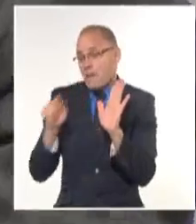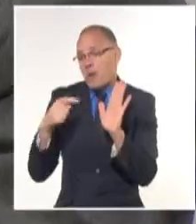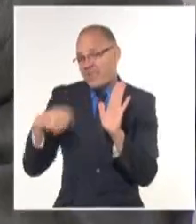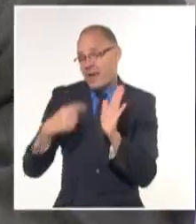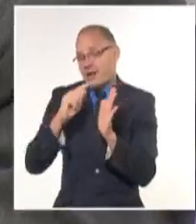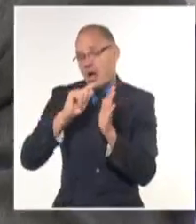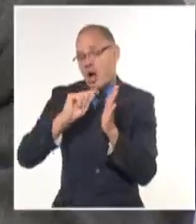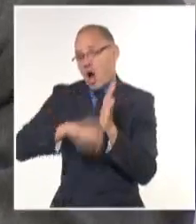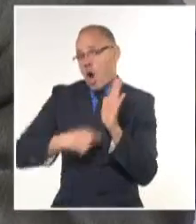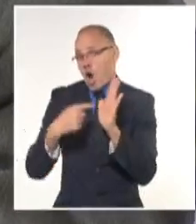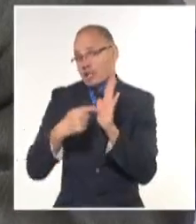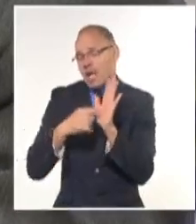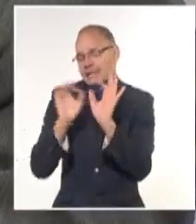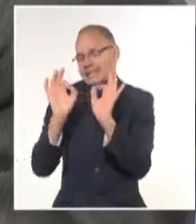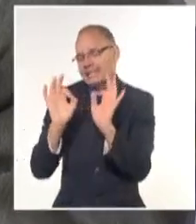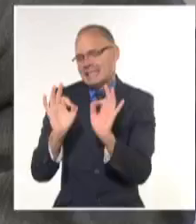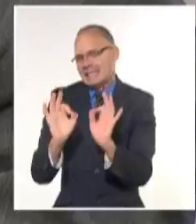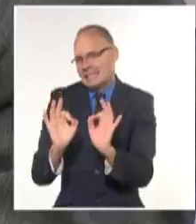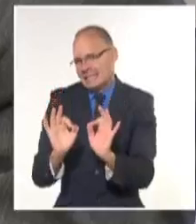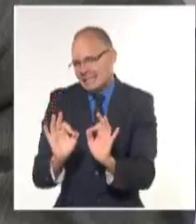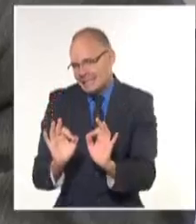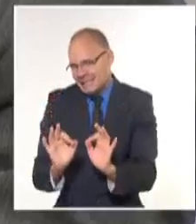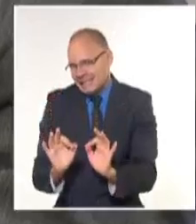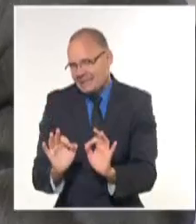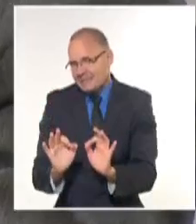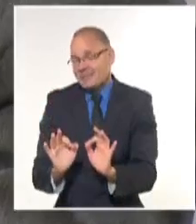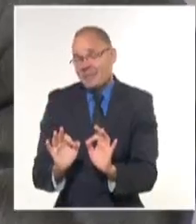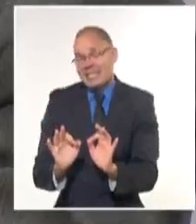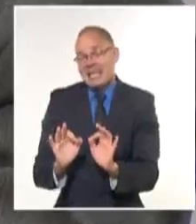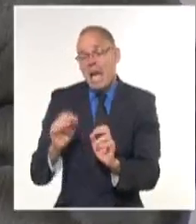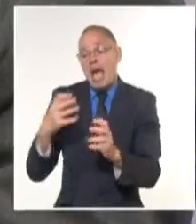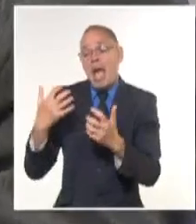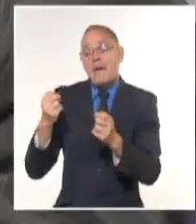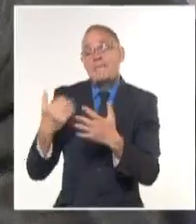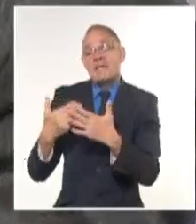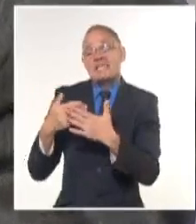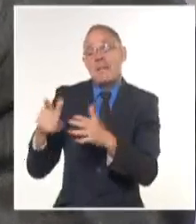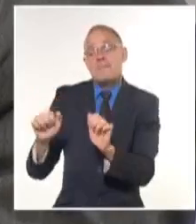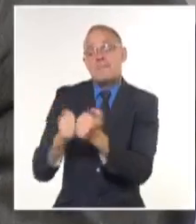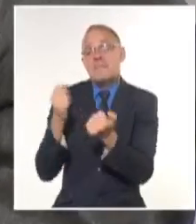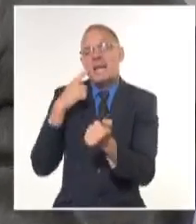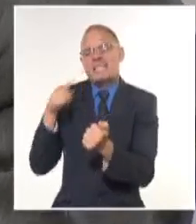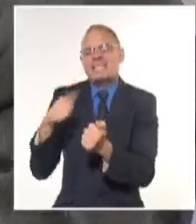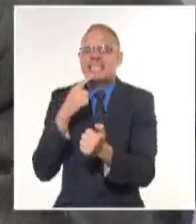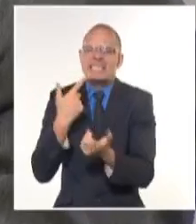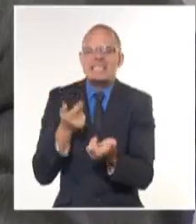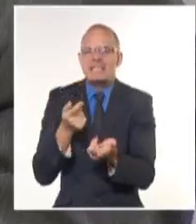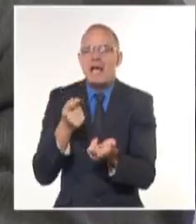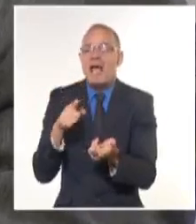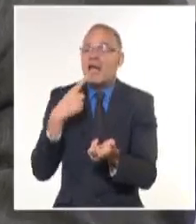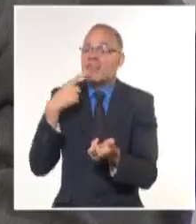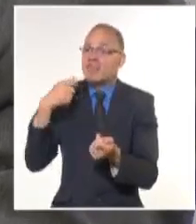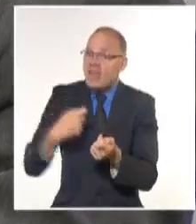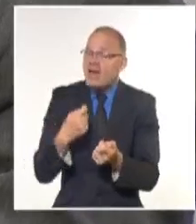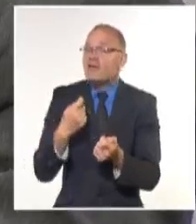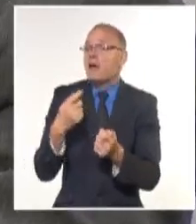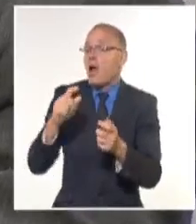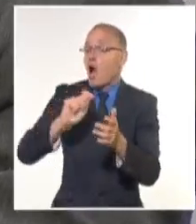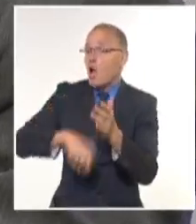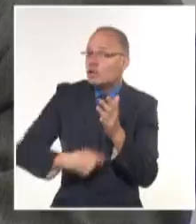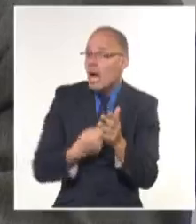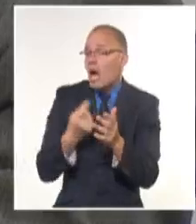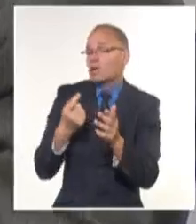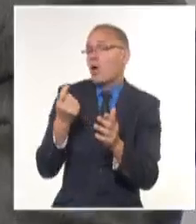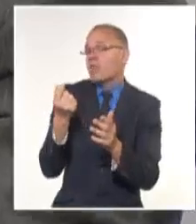el propio procedimiento que elaboró esta entidad, la cadena cubana del pan, vulneran las normas de bancarización y propiciaron entonces que el dinero en